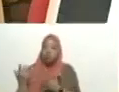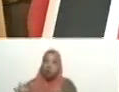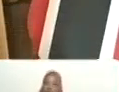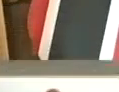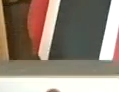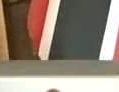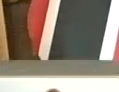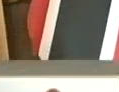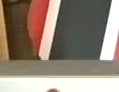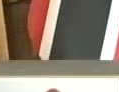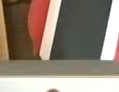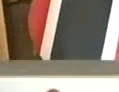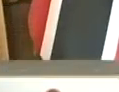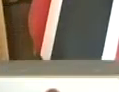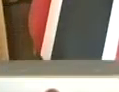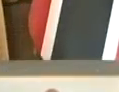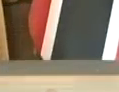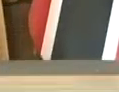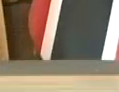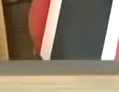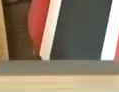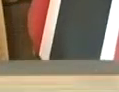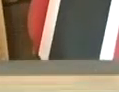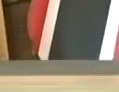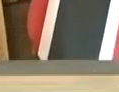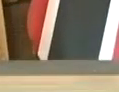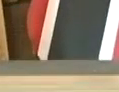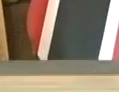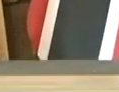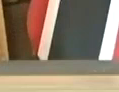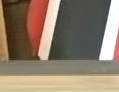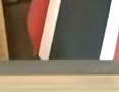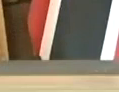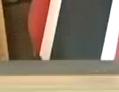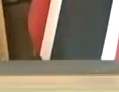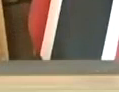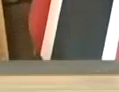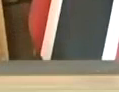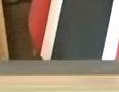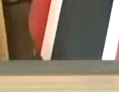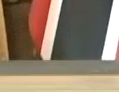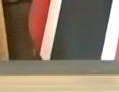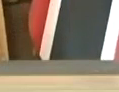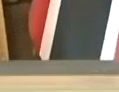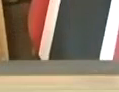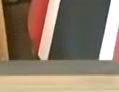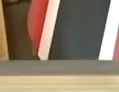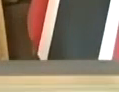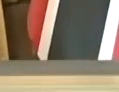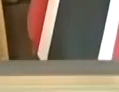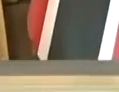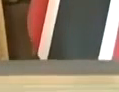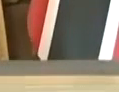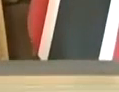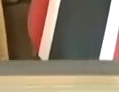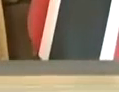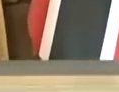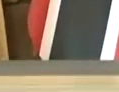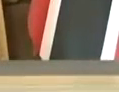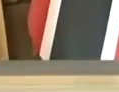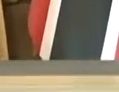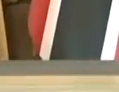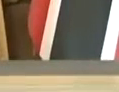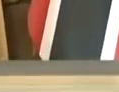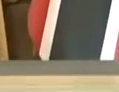momento, con los estudios e investigaciones ya avanzadas, en el cuarto lugar de las reservas de gas del mundo.